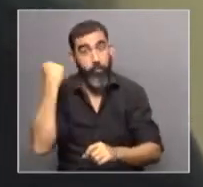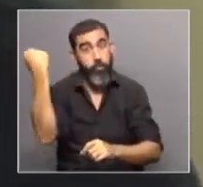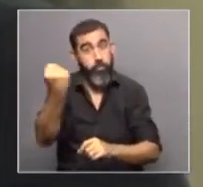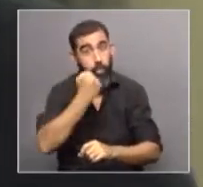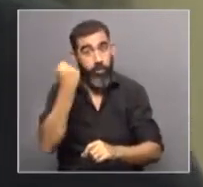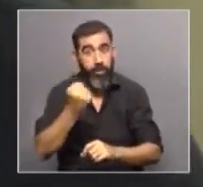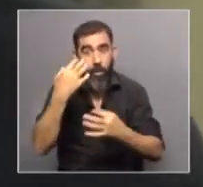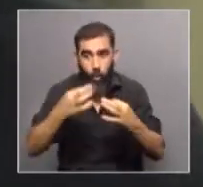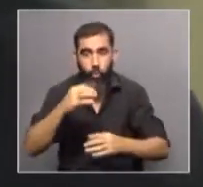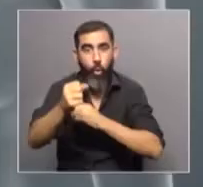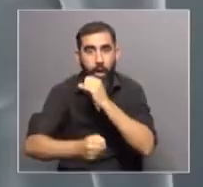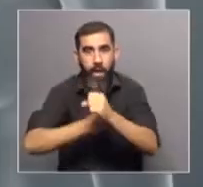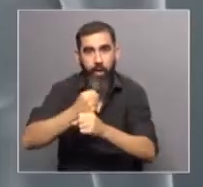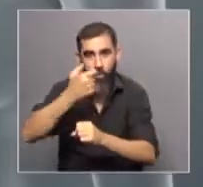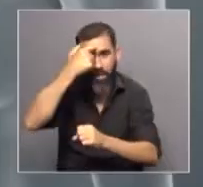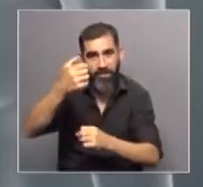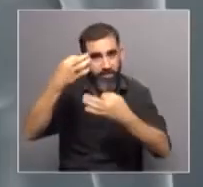importantes y en el año de la ciencia.